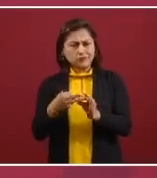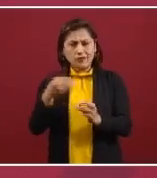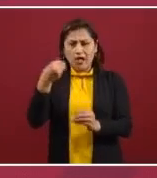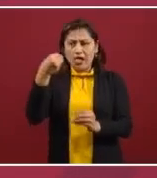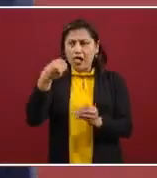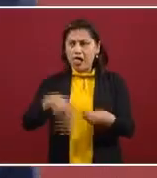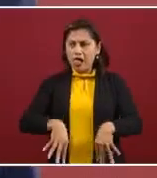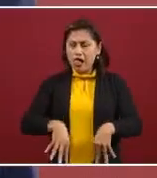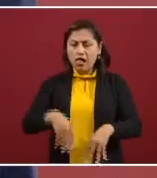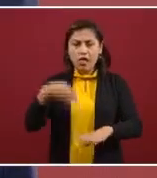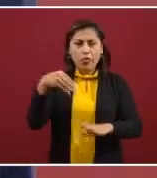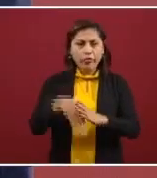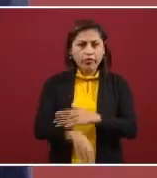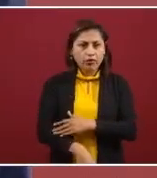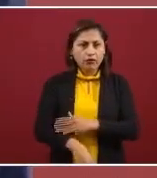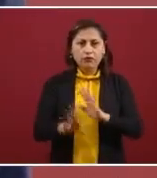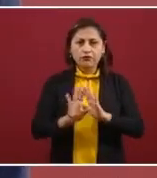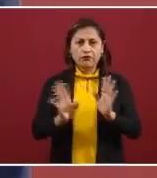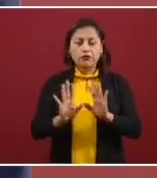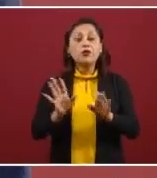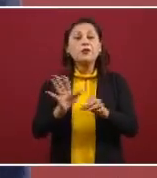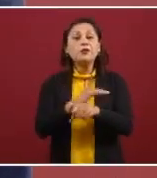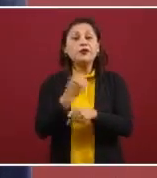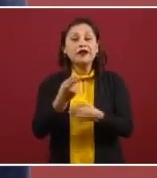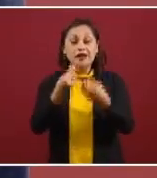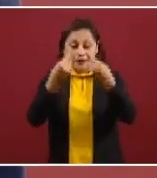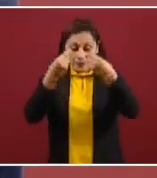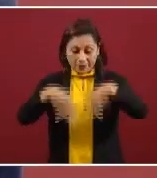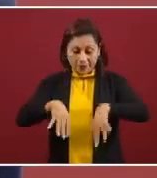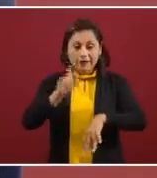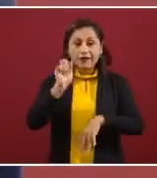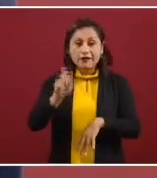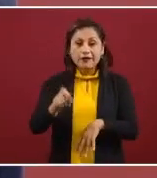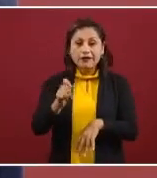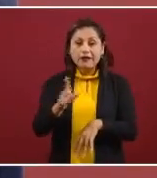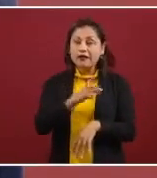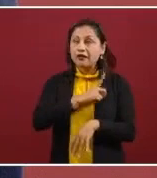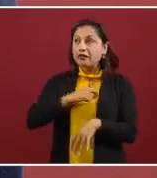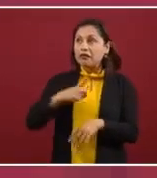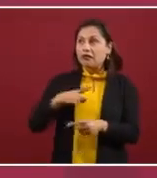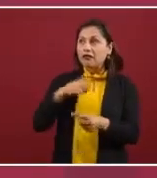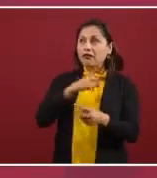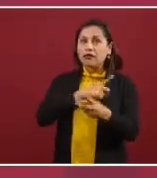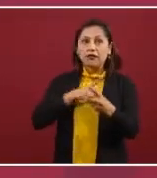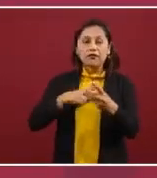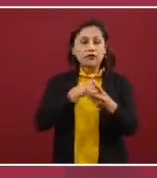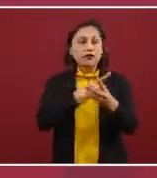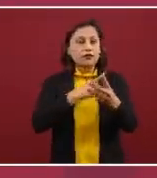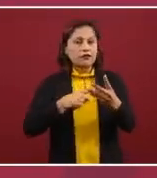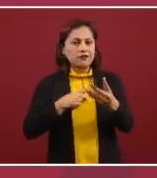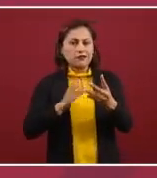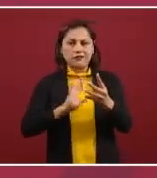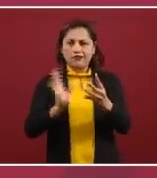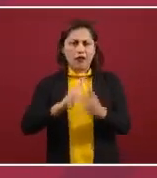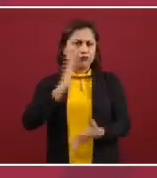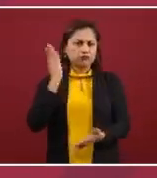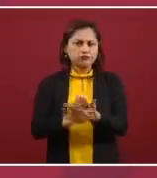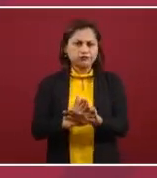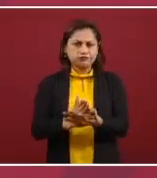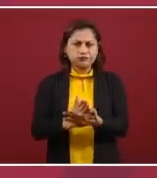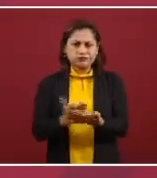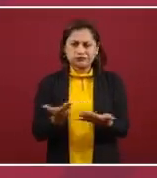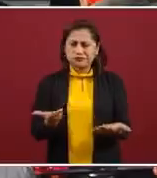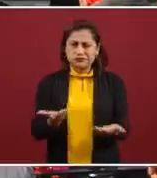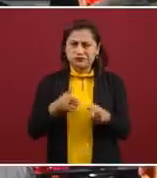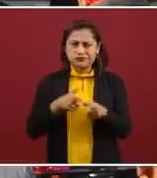porque déficit es deuda y ya no podemos seguir endeudando al país. Entonces,